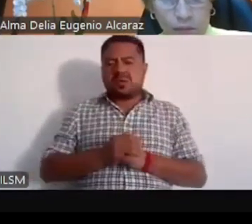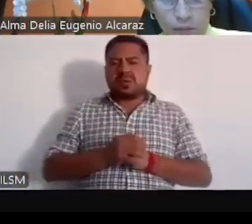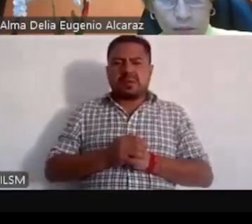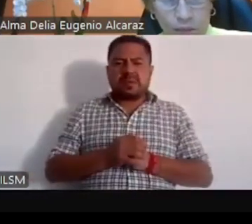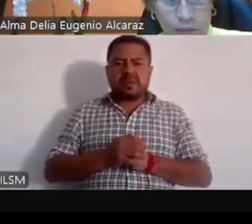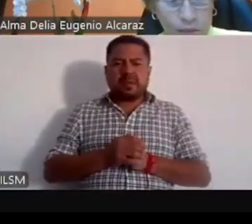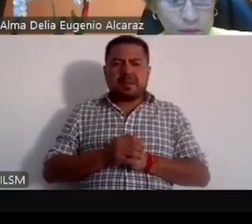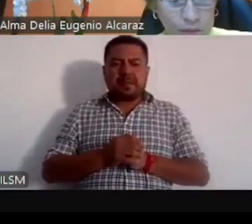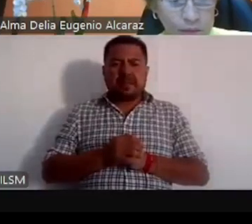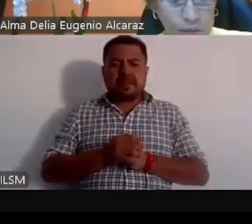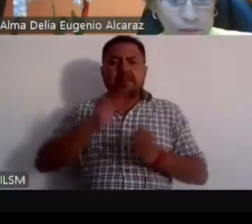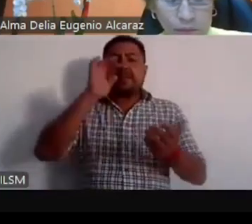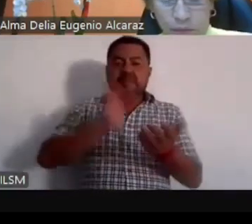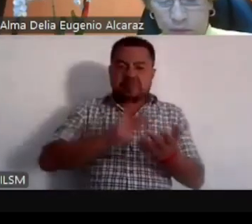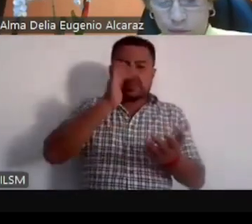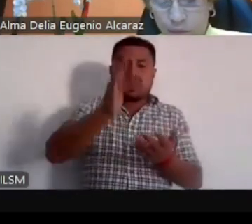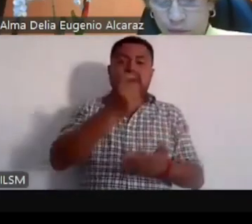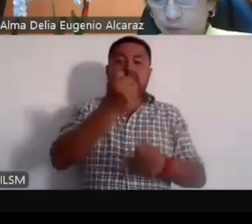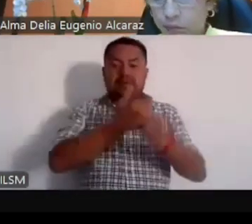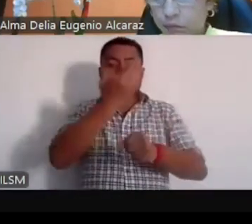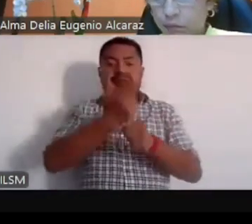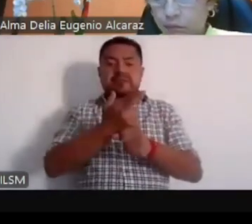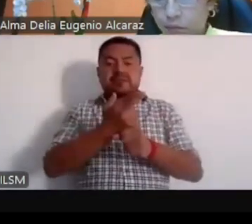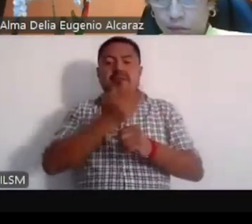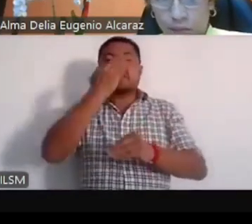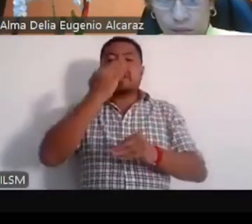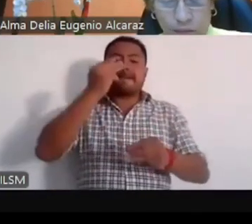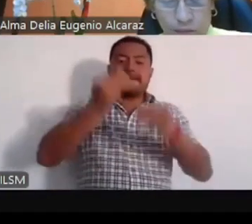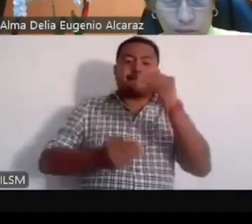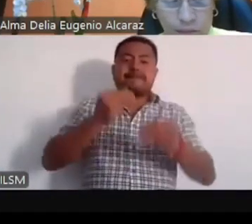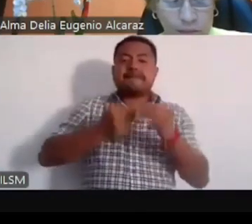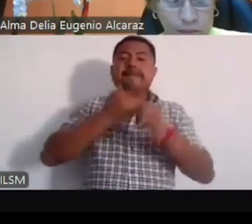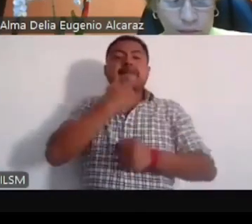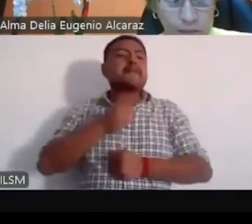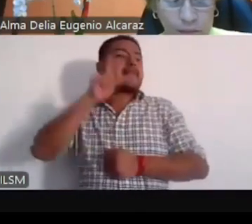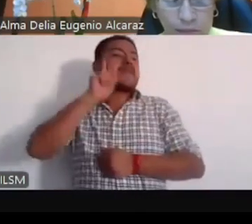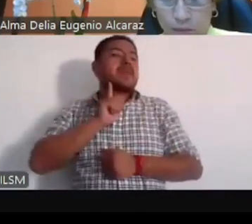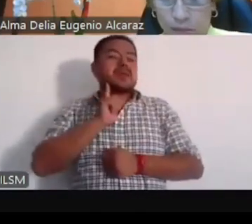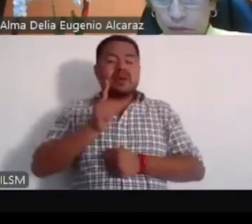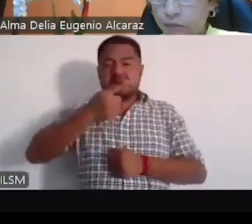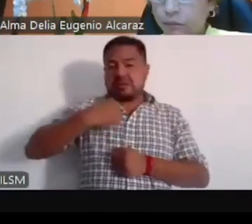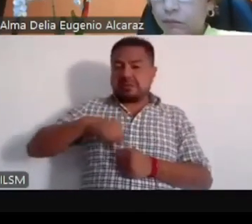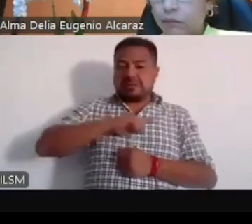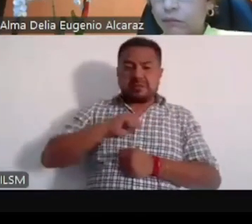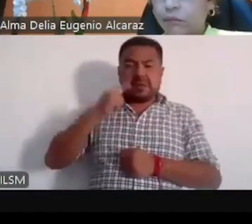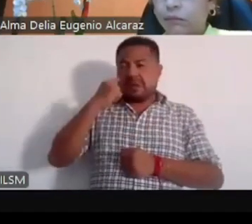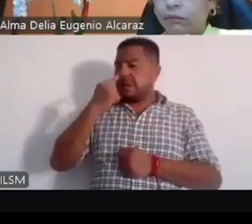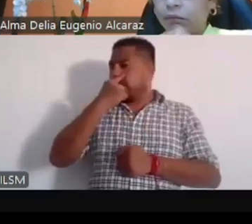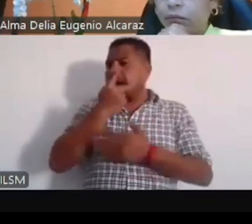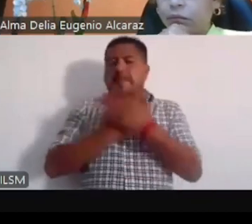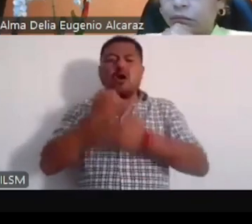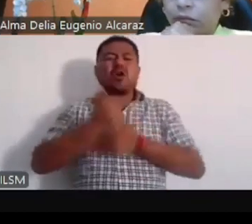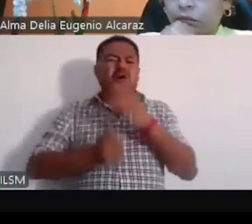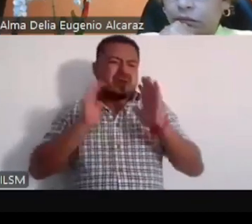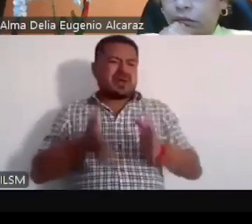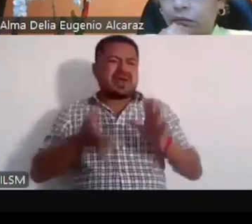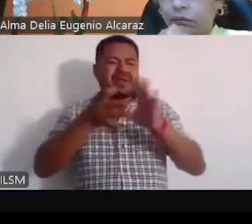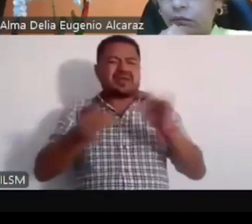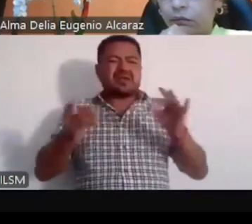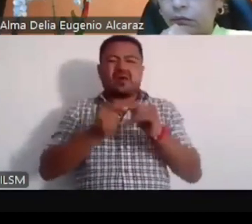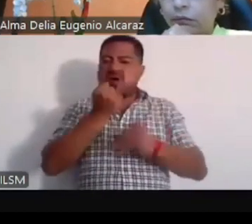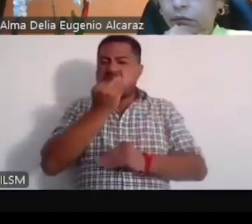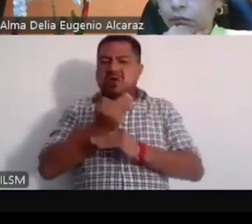magistrado Gracias secretario magistradas magistrado está nuestra consideración el proyecto del que se ha dado